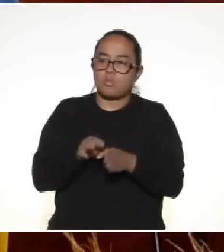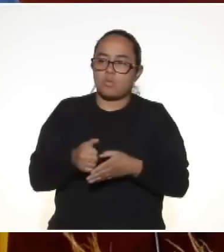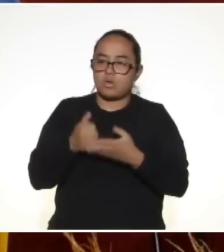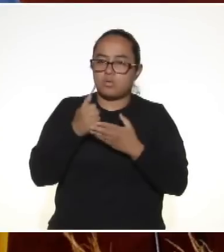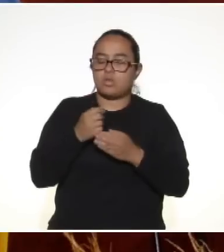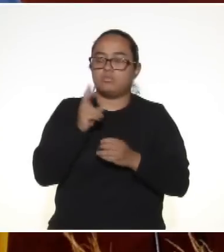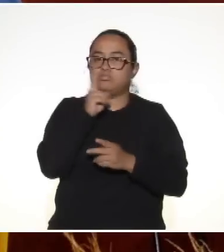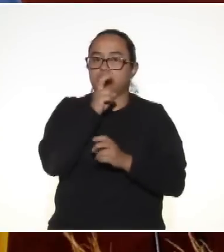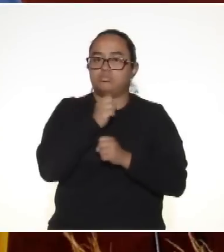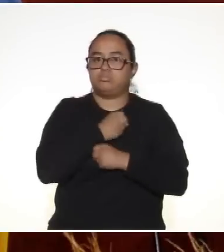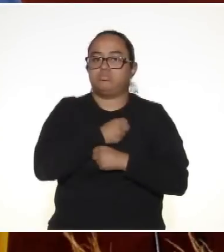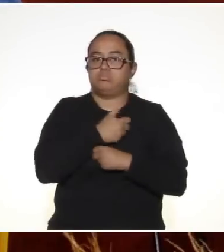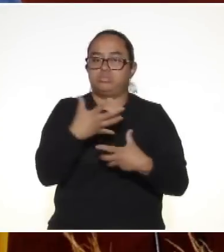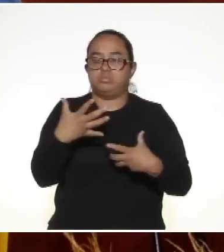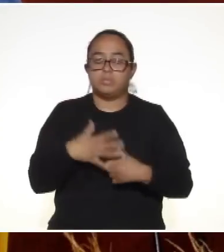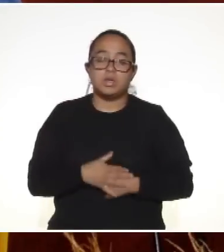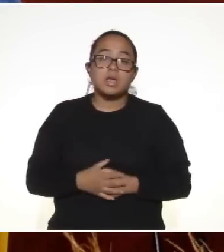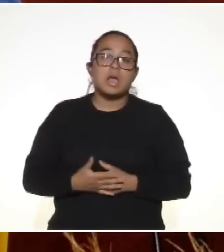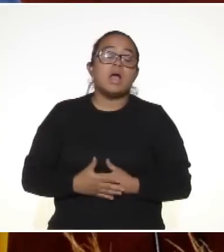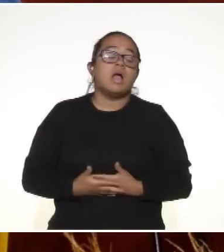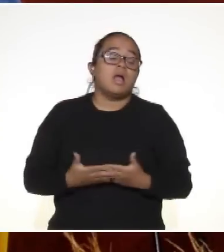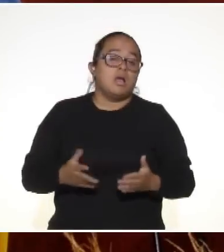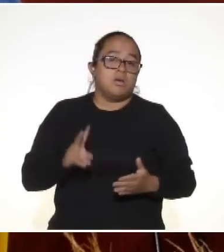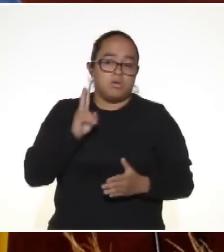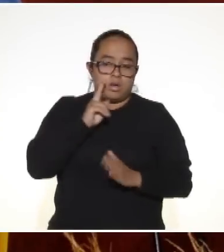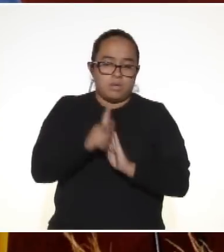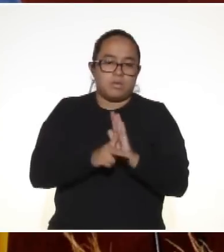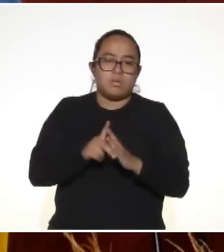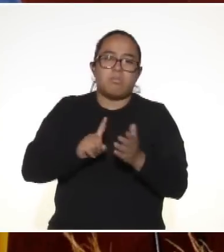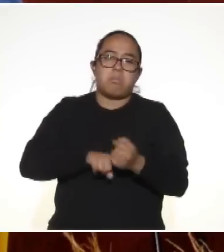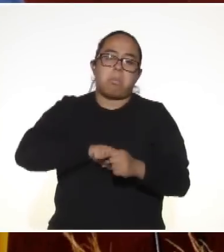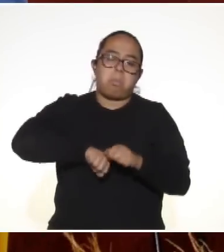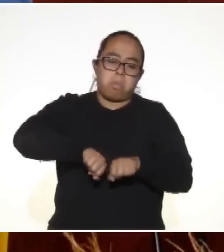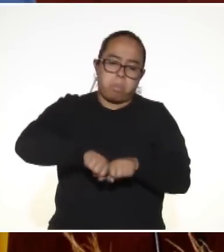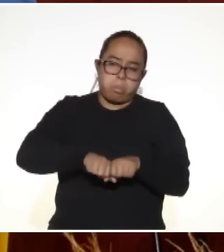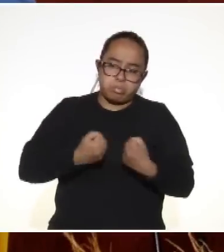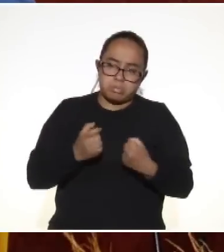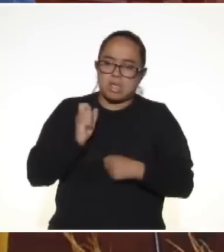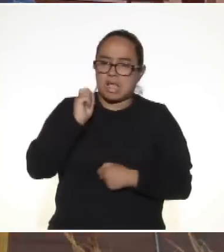vamos a ver una cápsula sobre fracturas que también son comunes durante las vacaciones. Aquí la tienen.